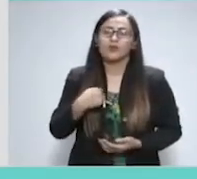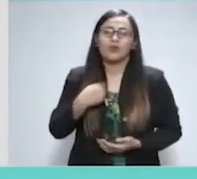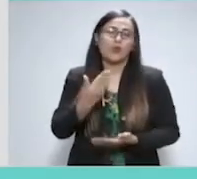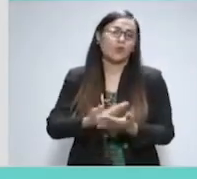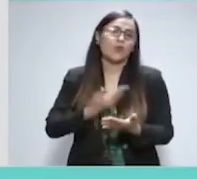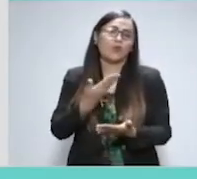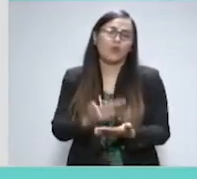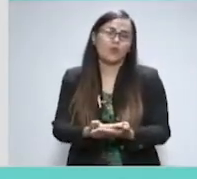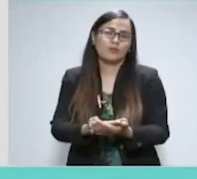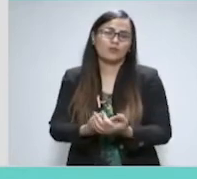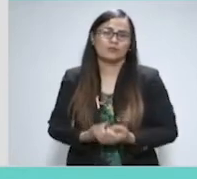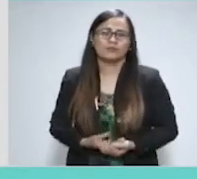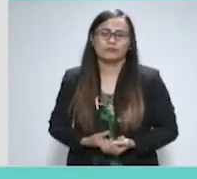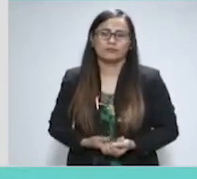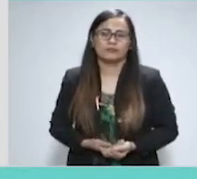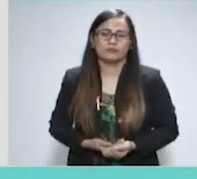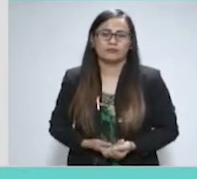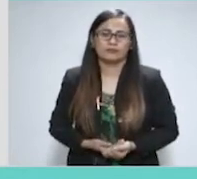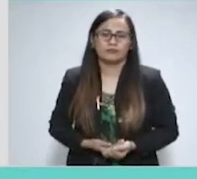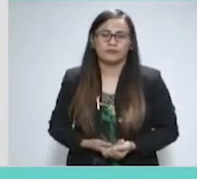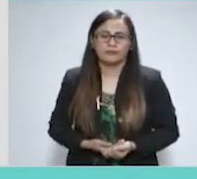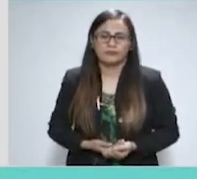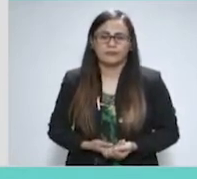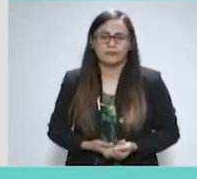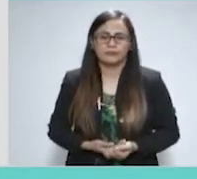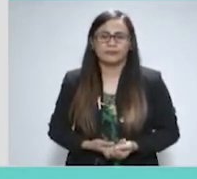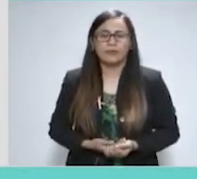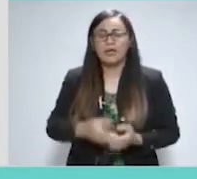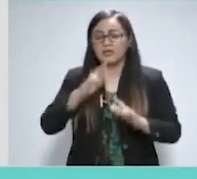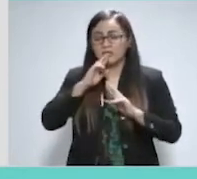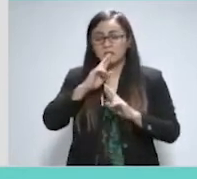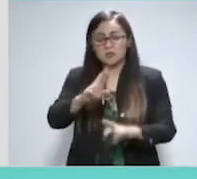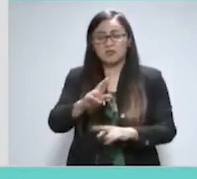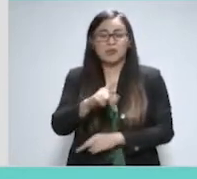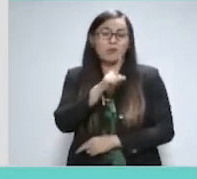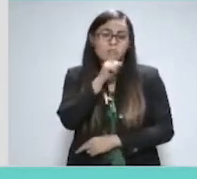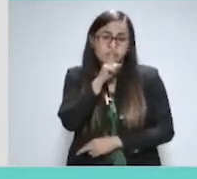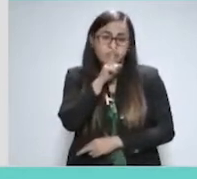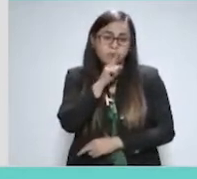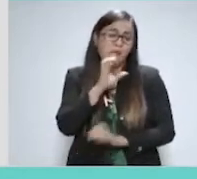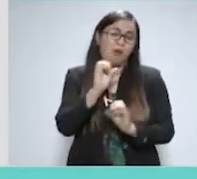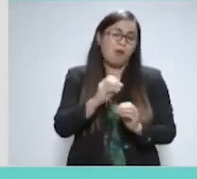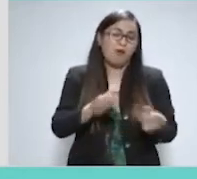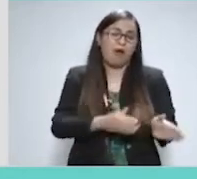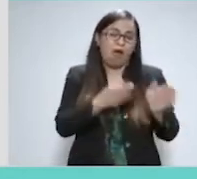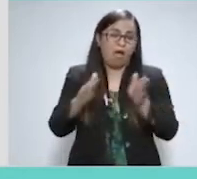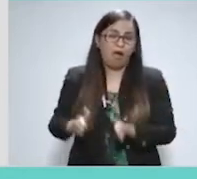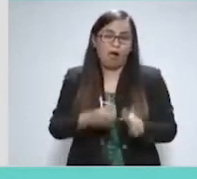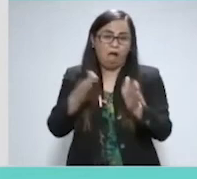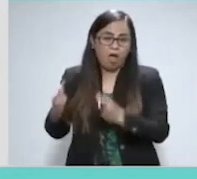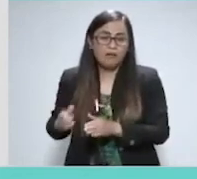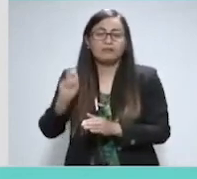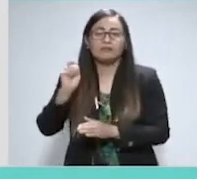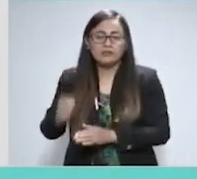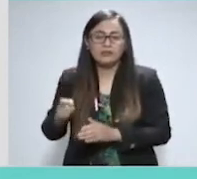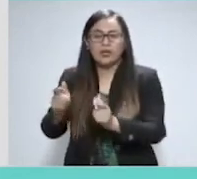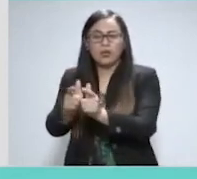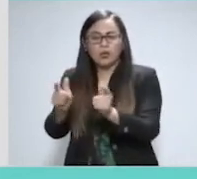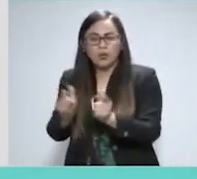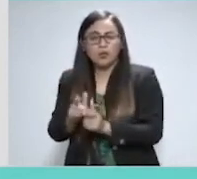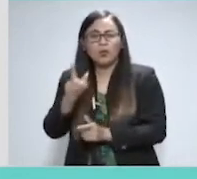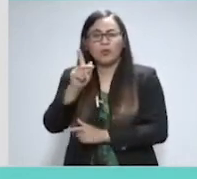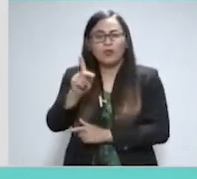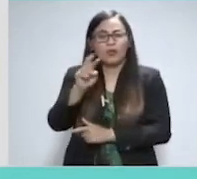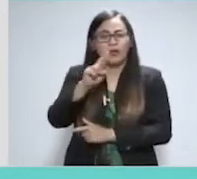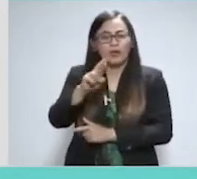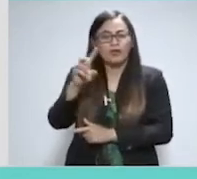dado que se configuró la omisión de respuesta o la no respuesta, es ordenar al Partido de la Revolución